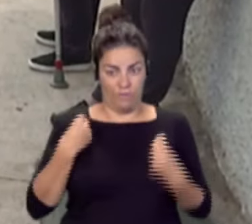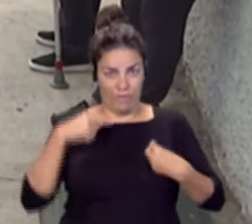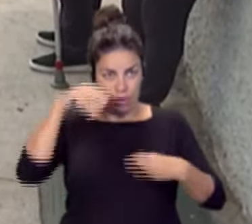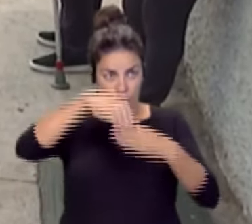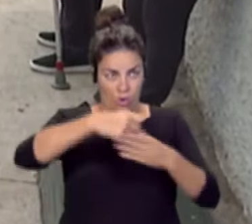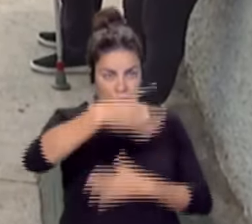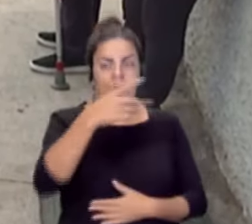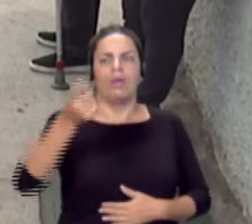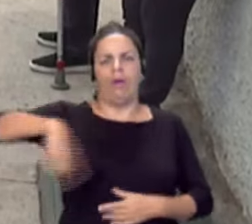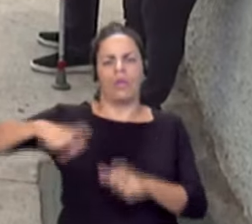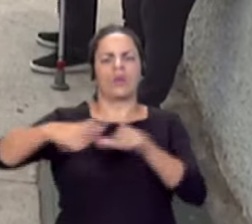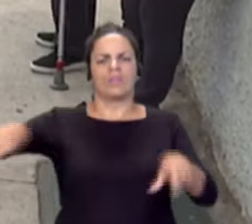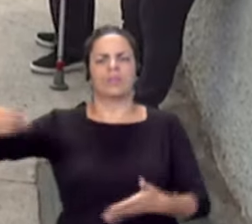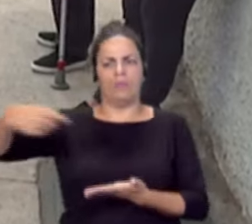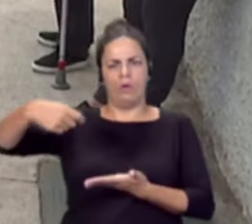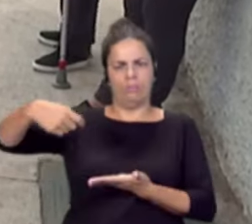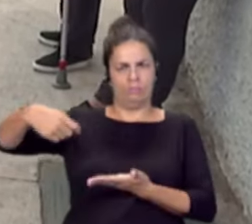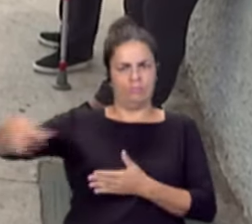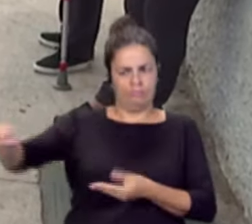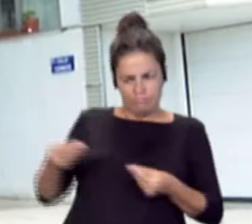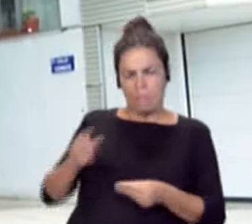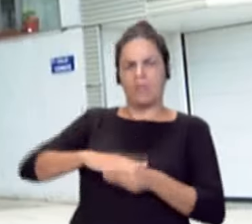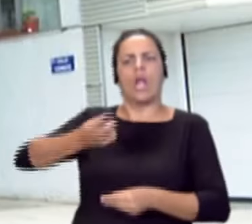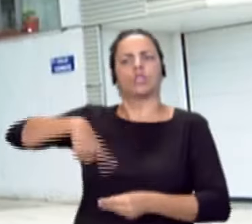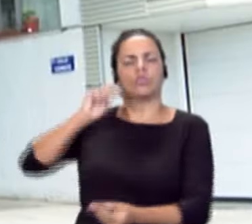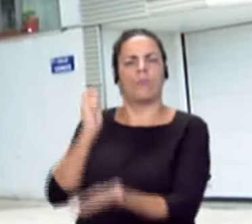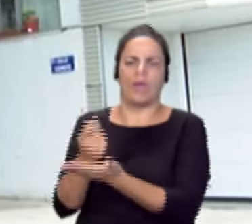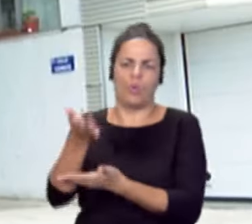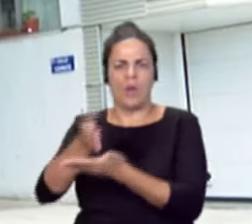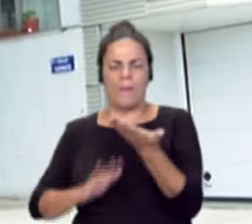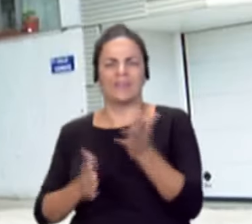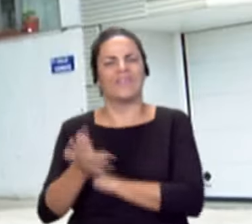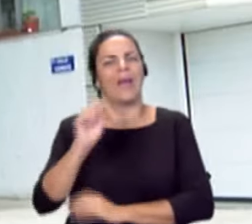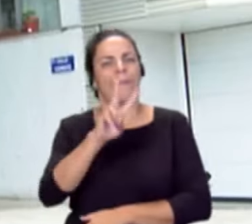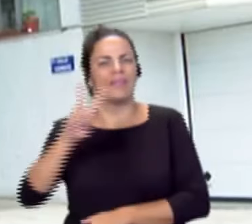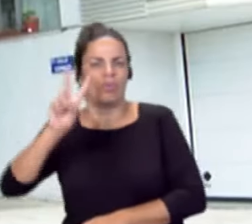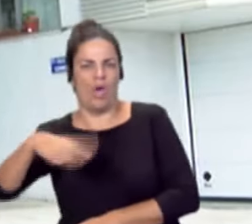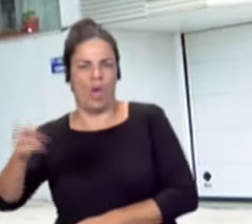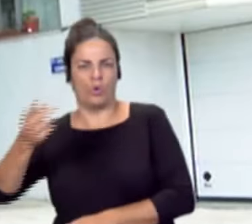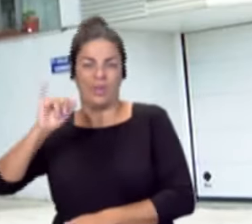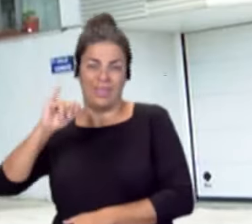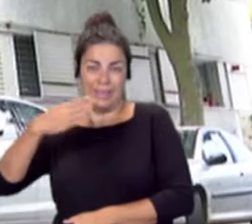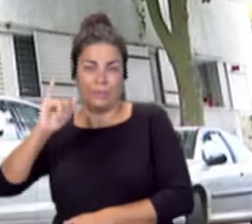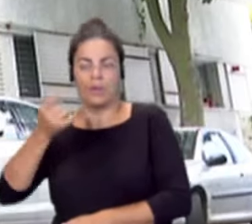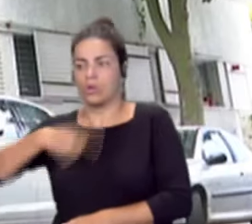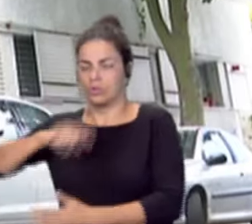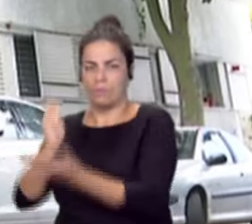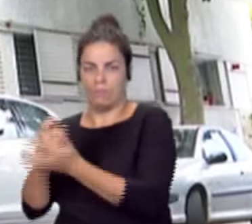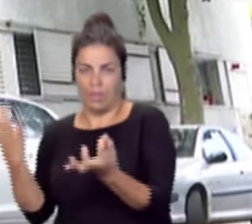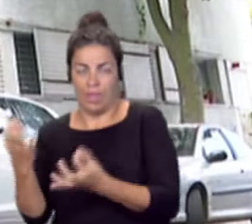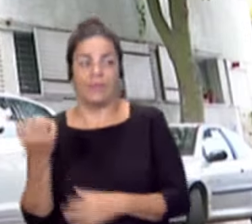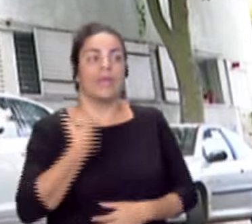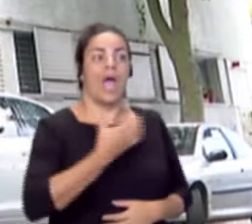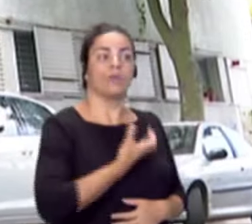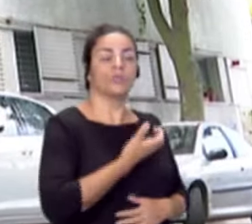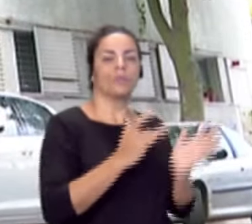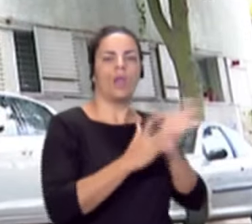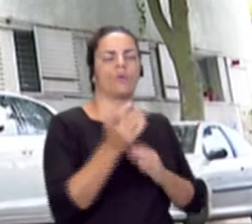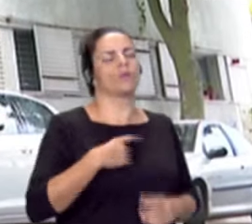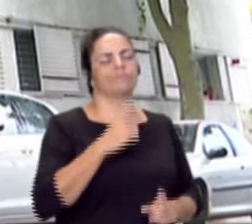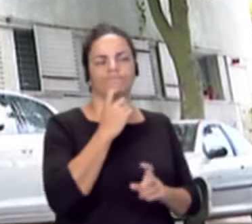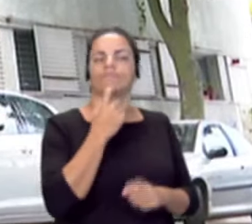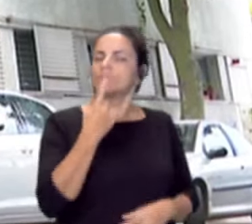nos pasa una parte que son 22 euros del IBI. Desde el Ayuntamiento de La Laguna informan de que solicitarán a Visocan dar respuesta a